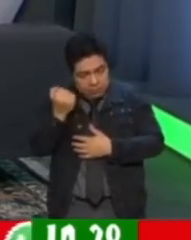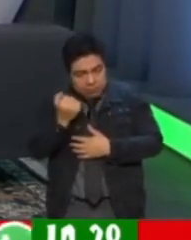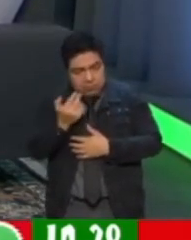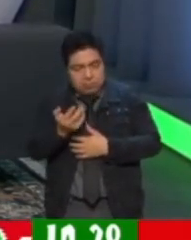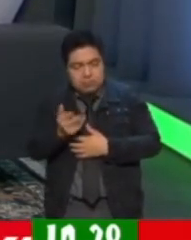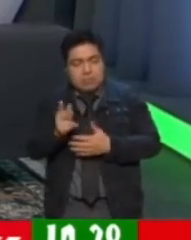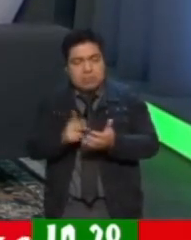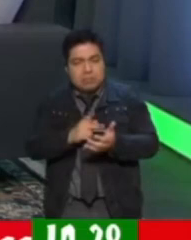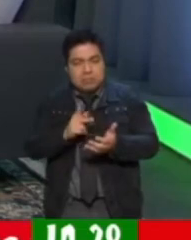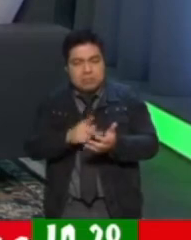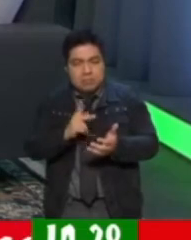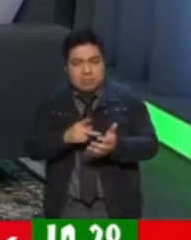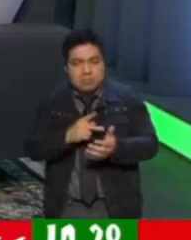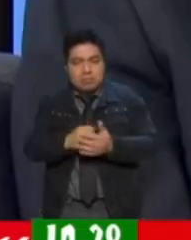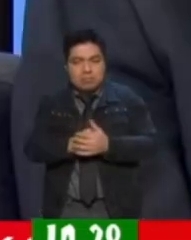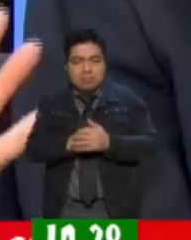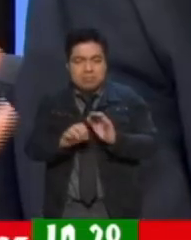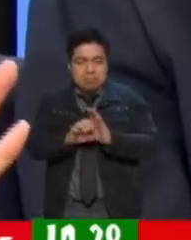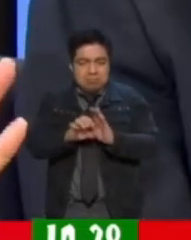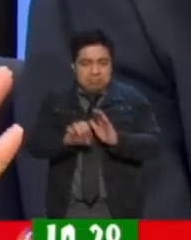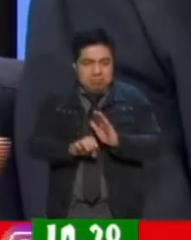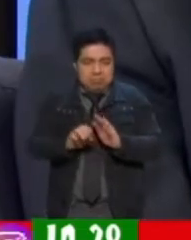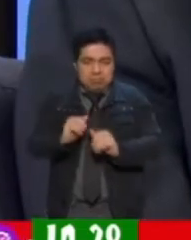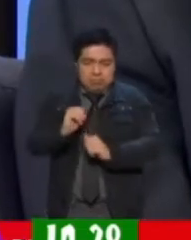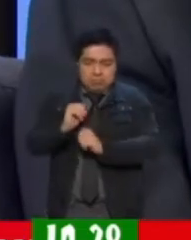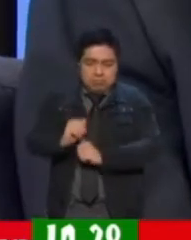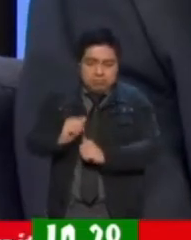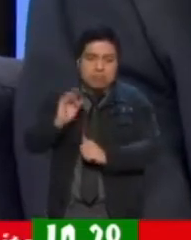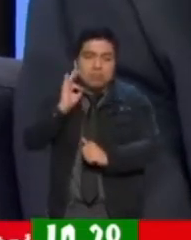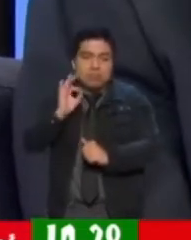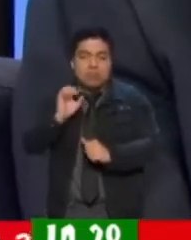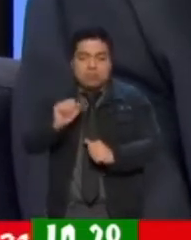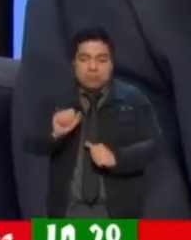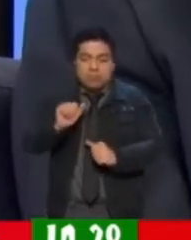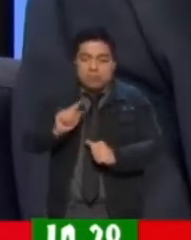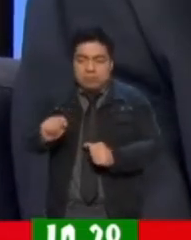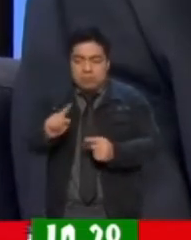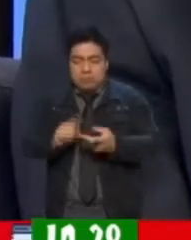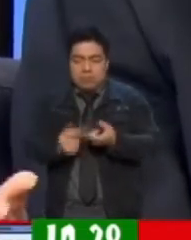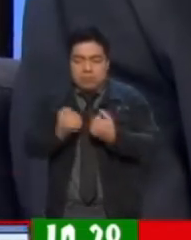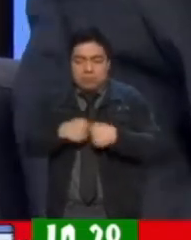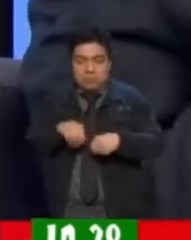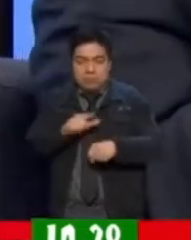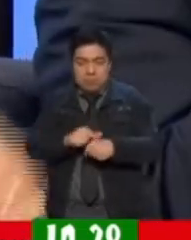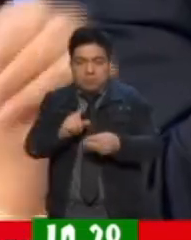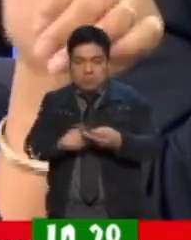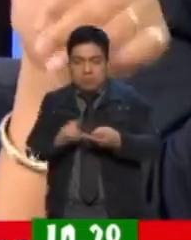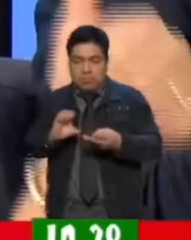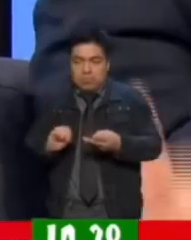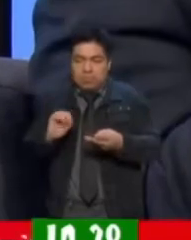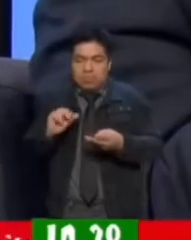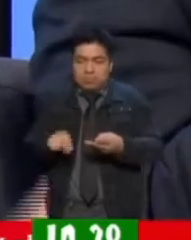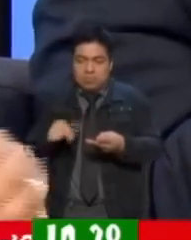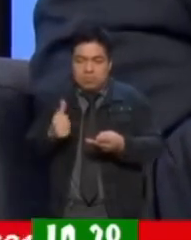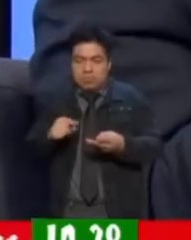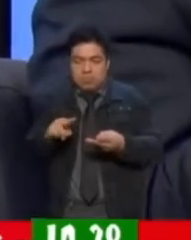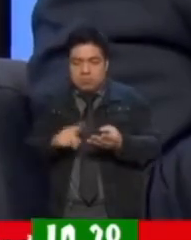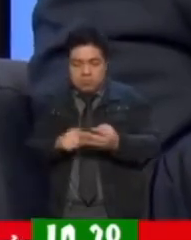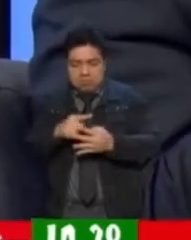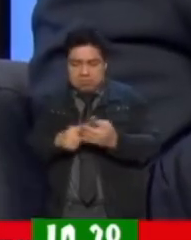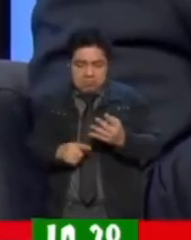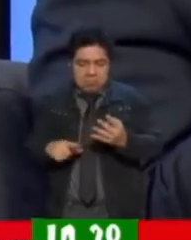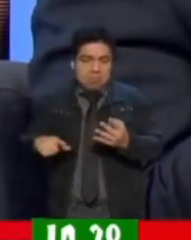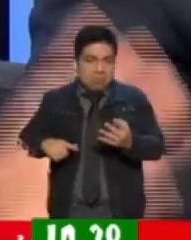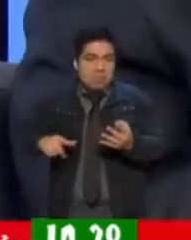¿cómo? Otra vuelta. Sí, mira, las autoridades fiscales, llámese SAT, Seguro Social, Infonavit, okay, Conagua, Gobierno del Estado. Cualquiera te